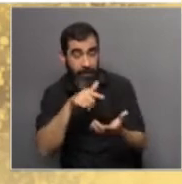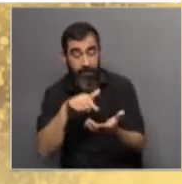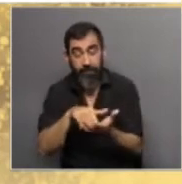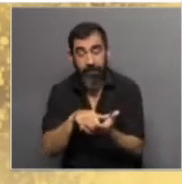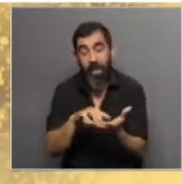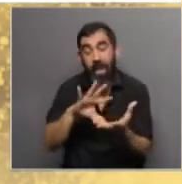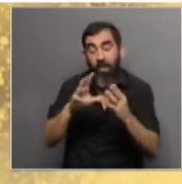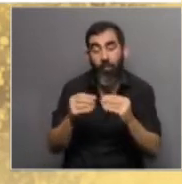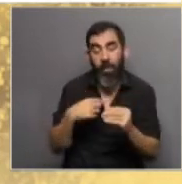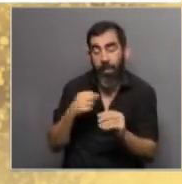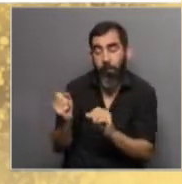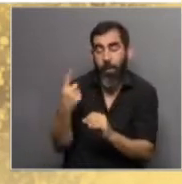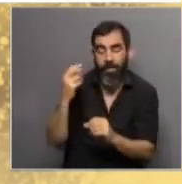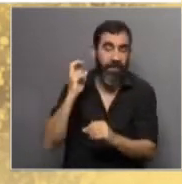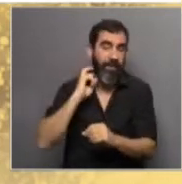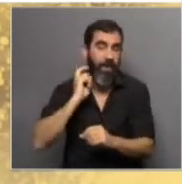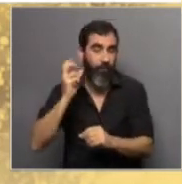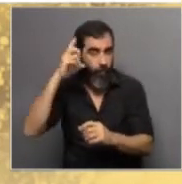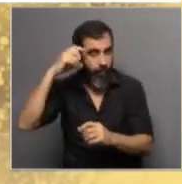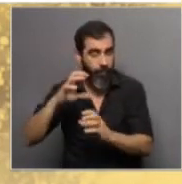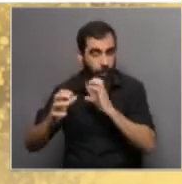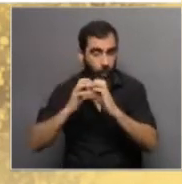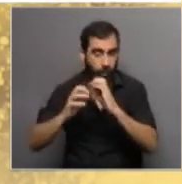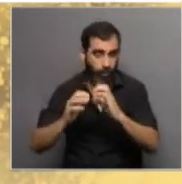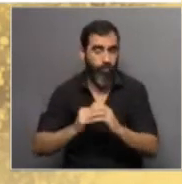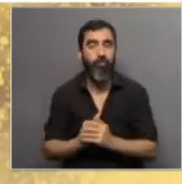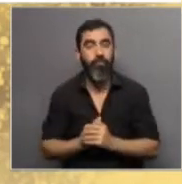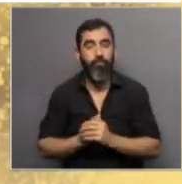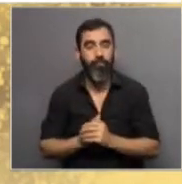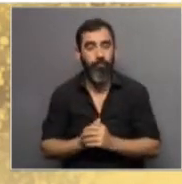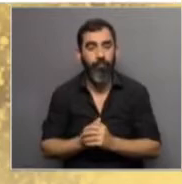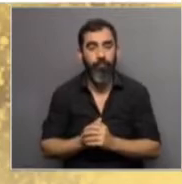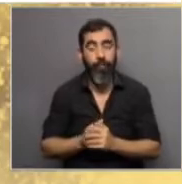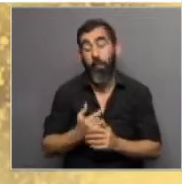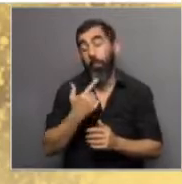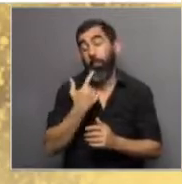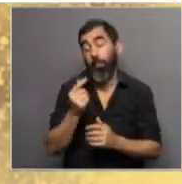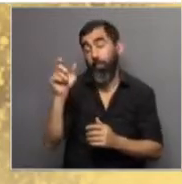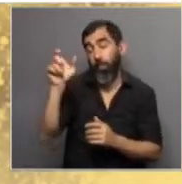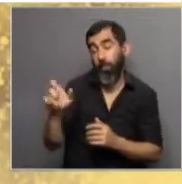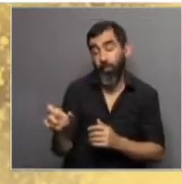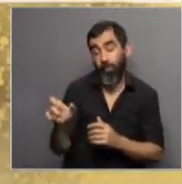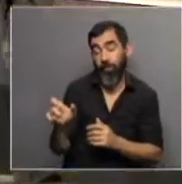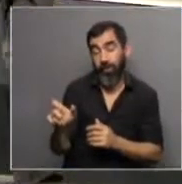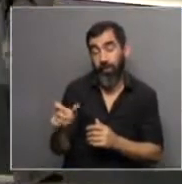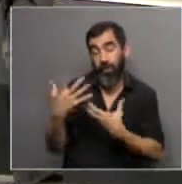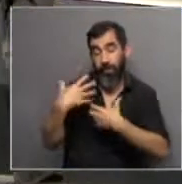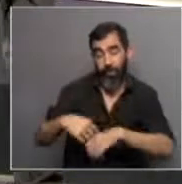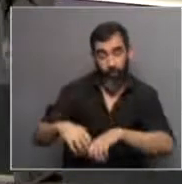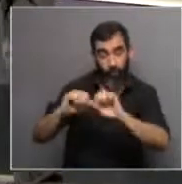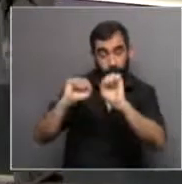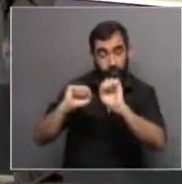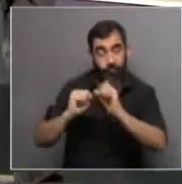el tipo de señales que utiliza el sistema nervioso para comunicarse. Entonces, en el caso de Julius, lo que descubrieron